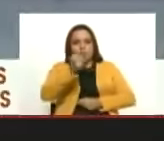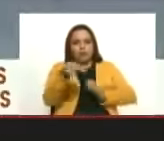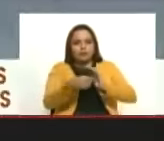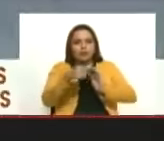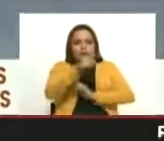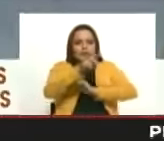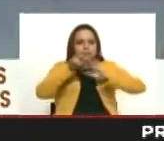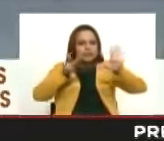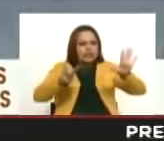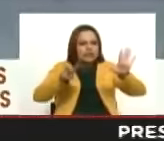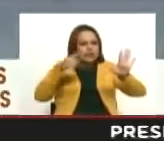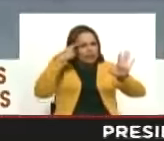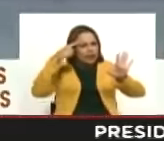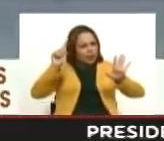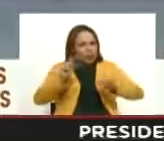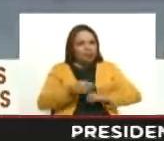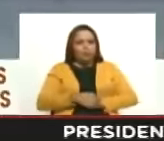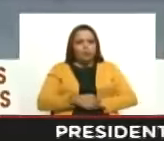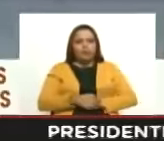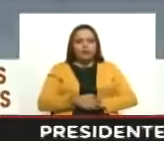creo,